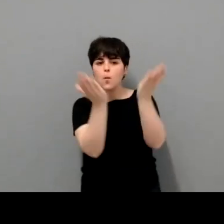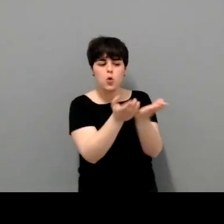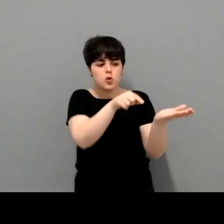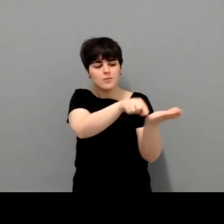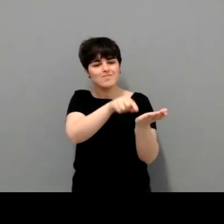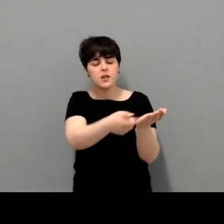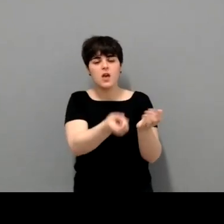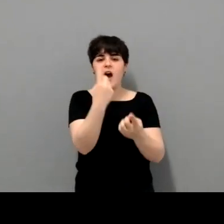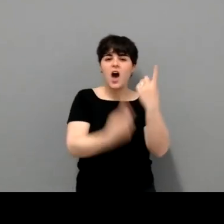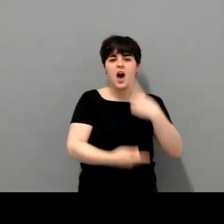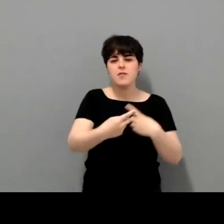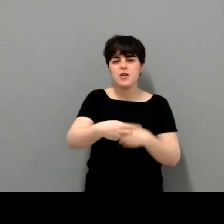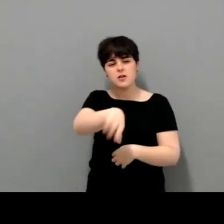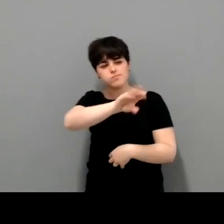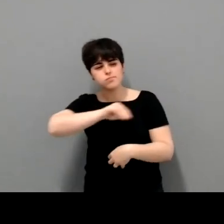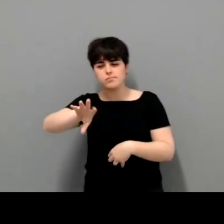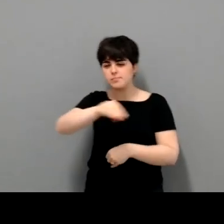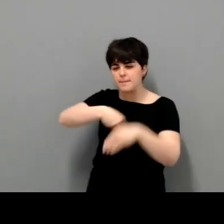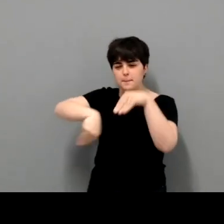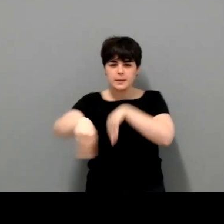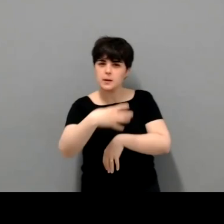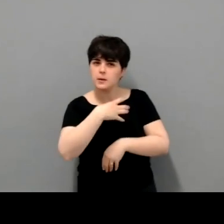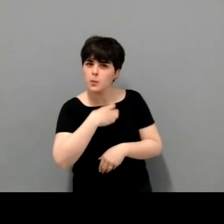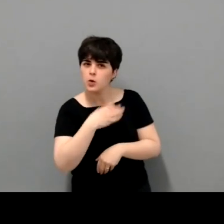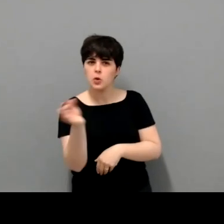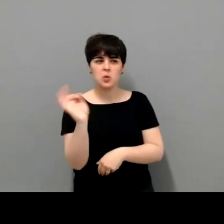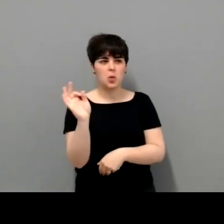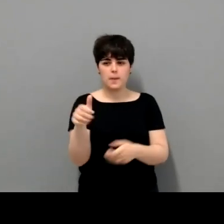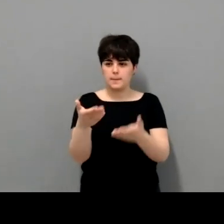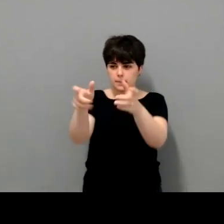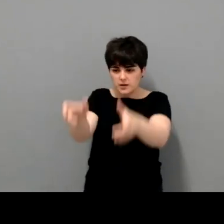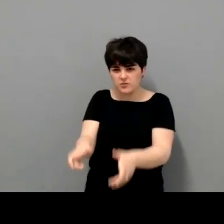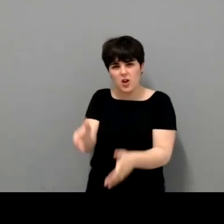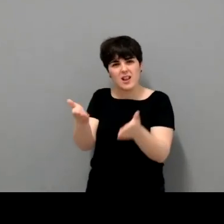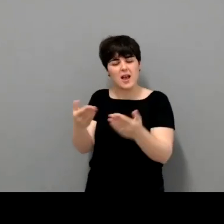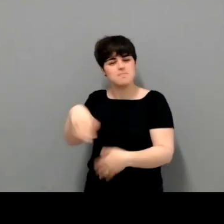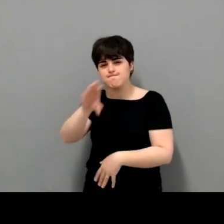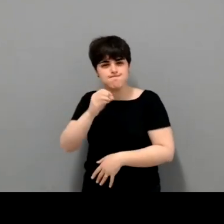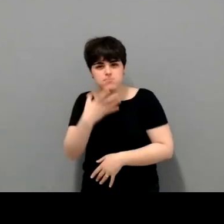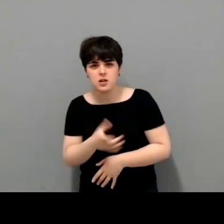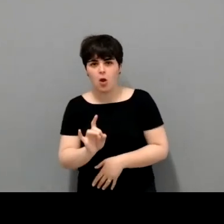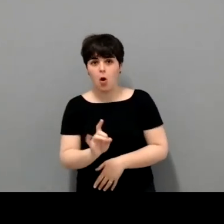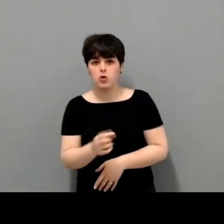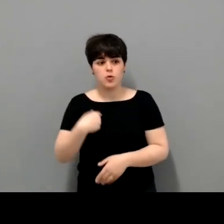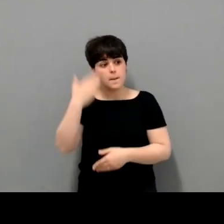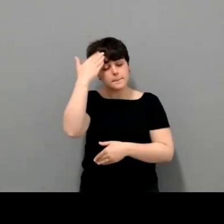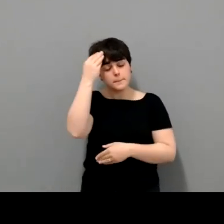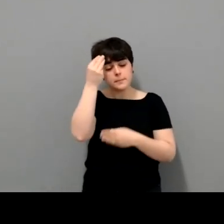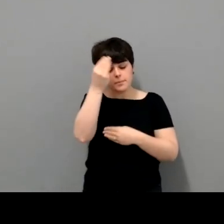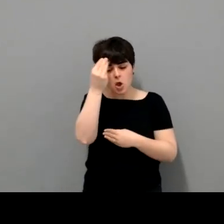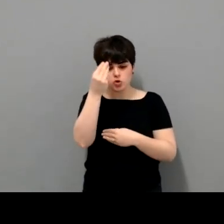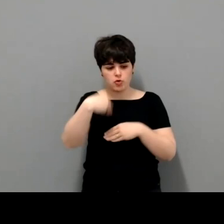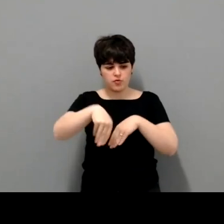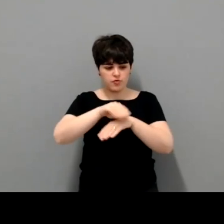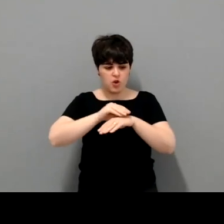ser capaces de entender, de empatizar, de ponernos en el lugar del otro. Y yo creo que la principal base de la